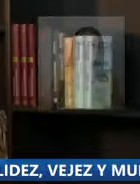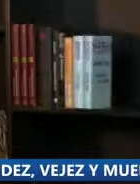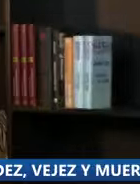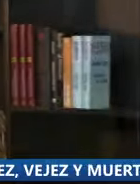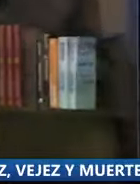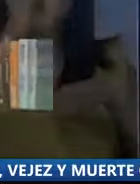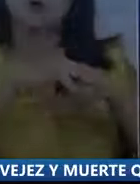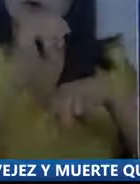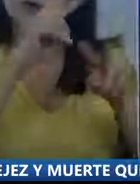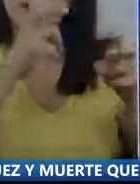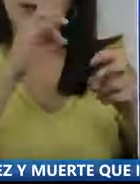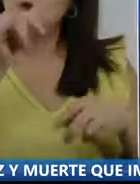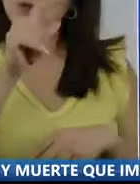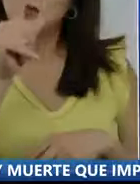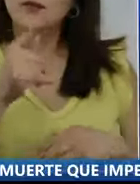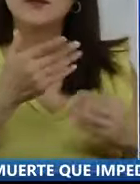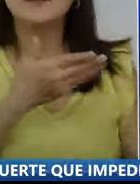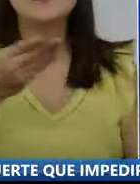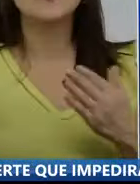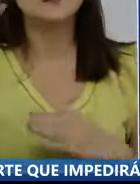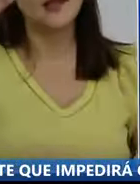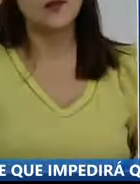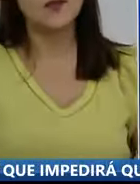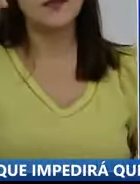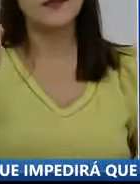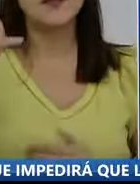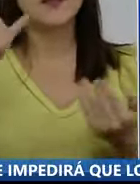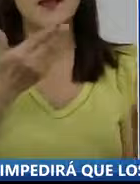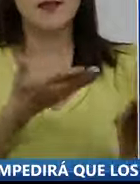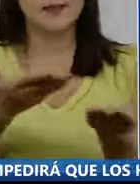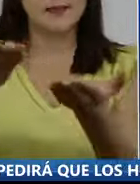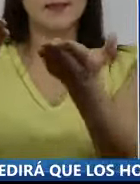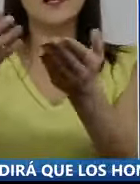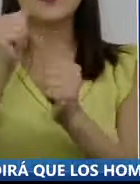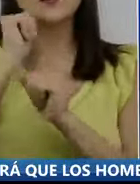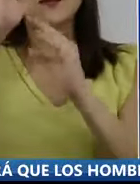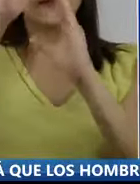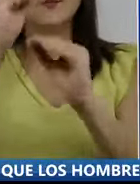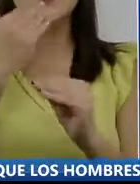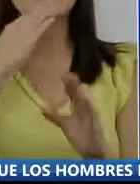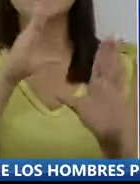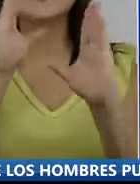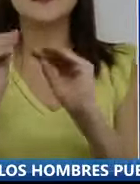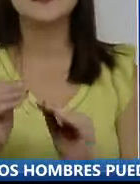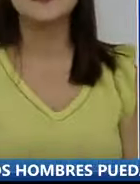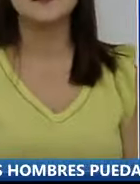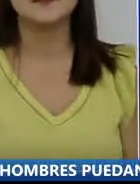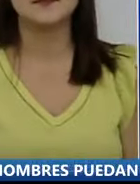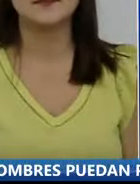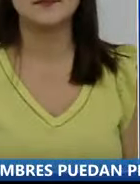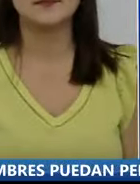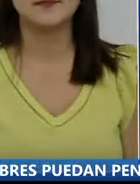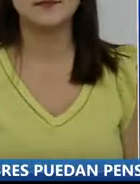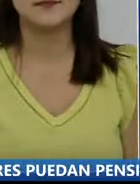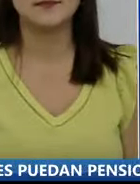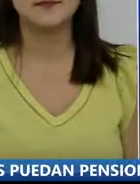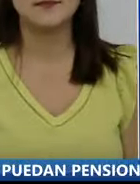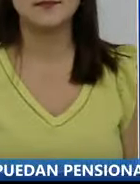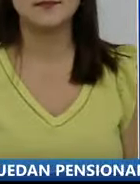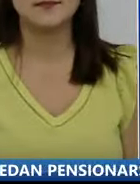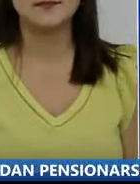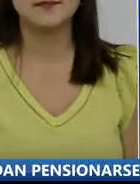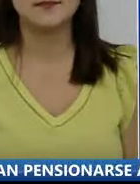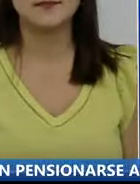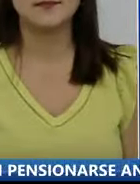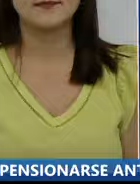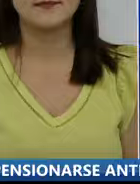José Luis, un placer saludarlo a esta hora. Adelante con la información. Muy buenas tardes. ¿Qué se está llevando a cabo en este momento? Nuestro compañero,